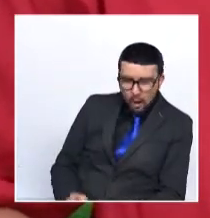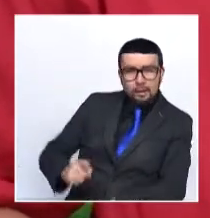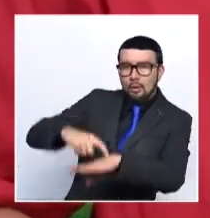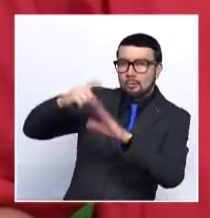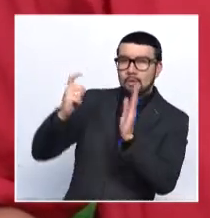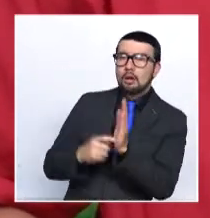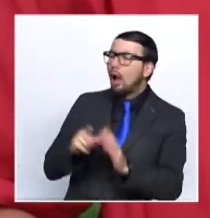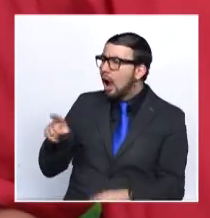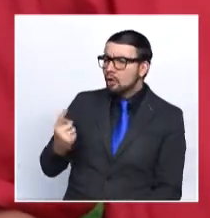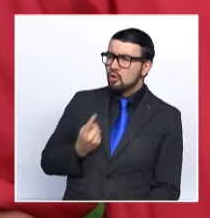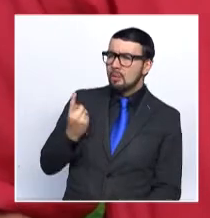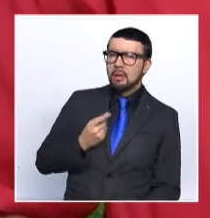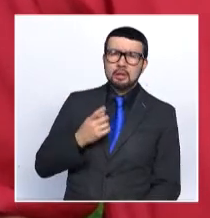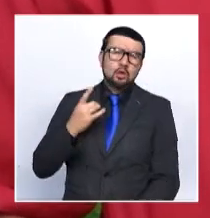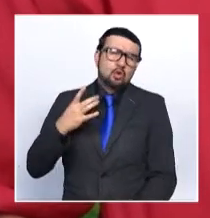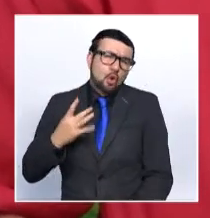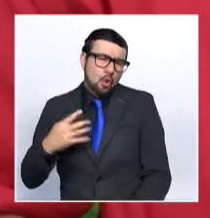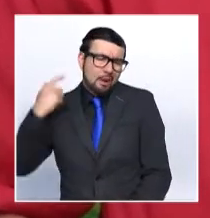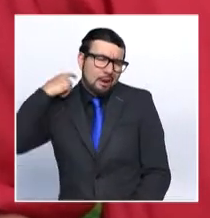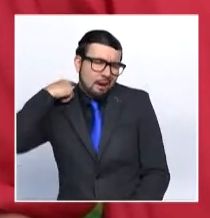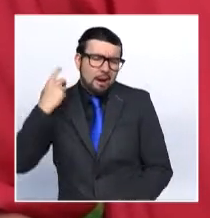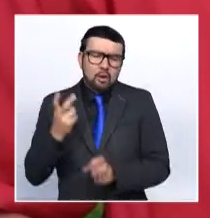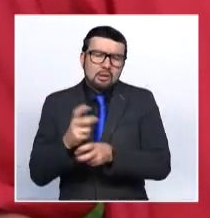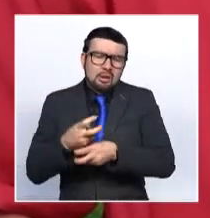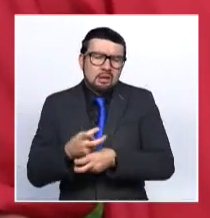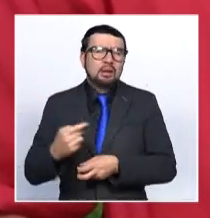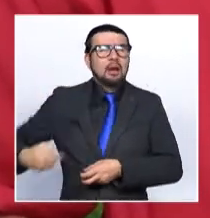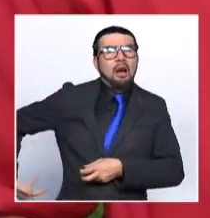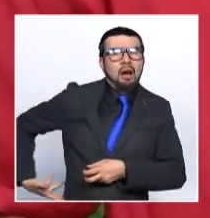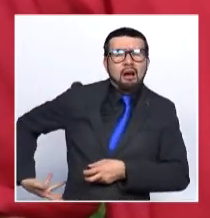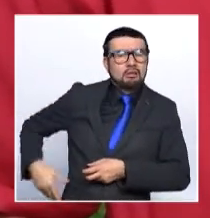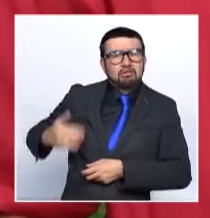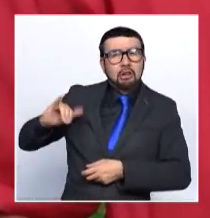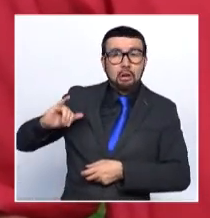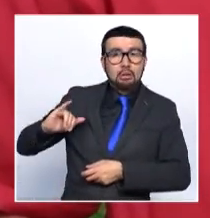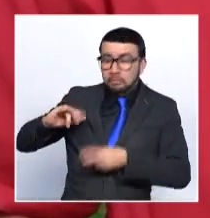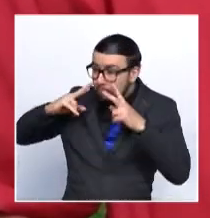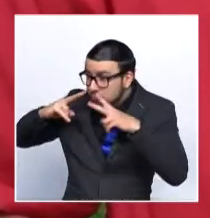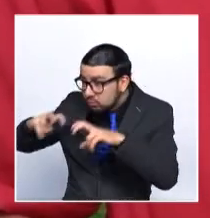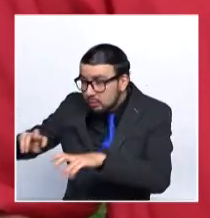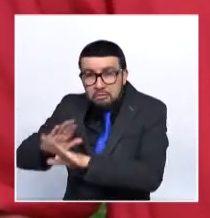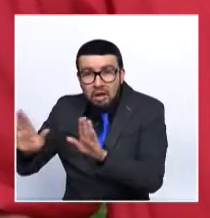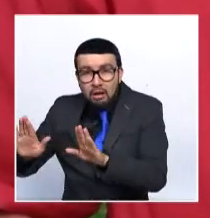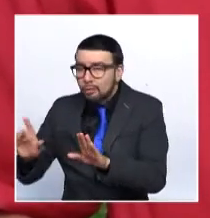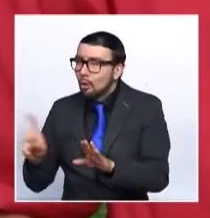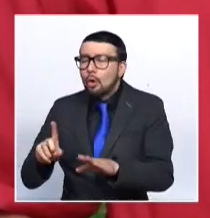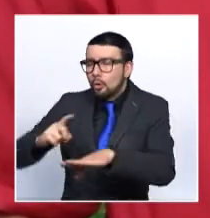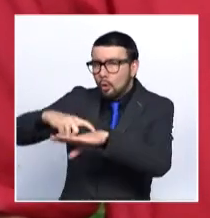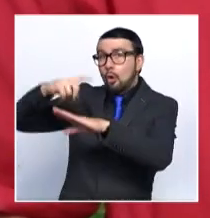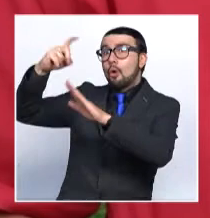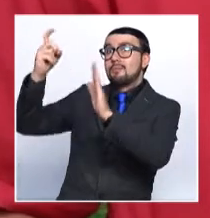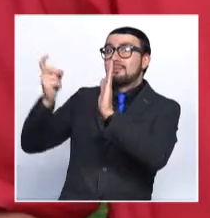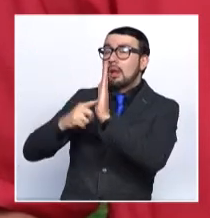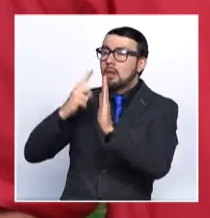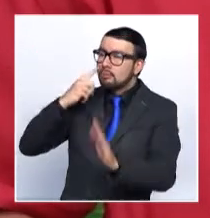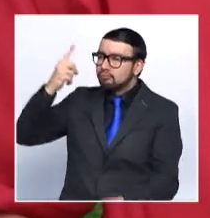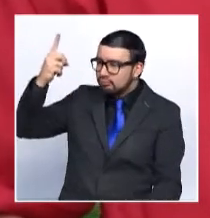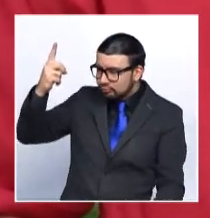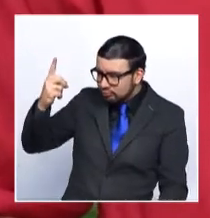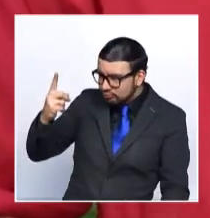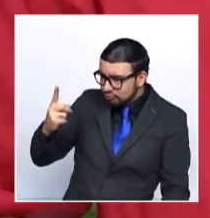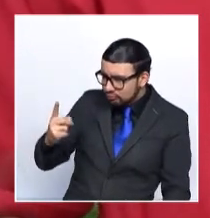dolor que viene, digamos por una cervicalgia, una dorsalgia, en fin, sino en su totalidad, porque muchas veces las causas de